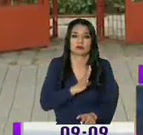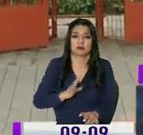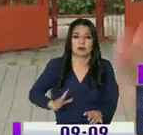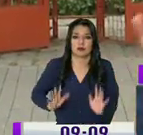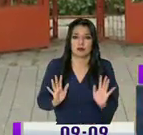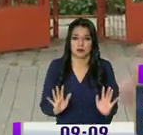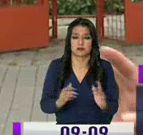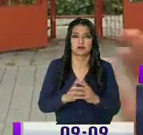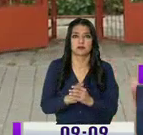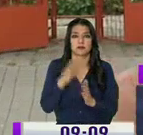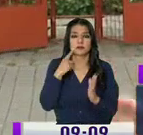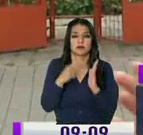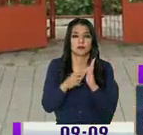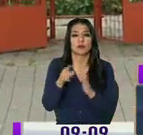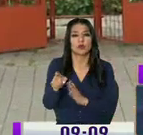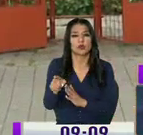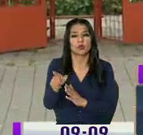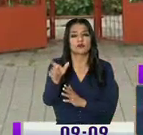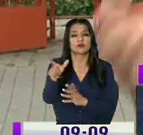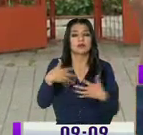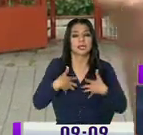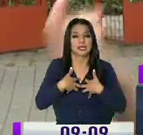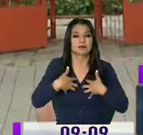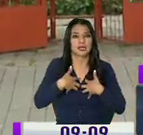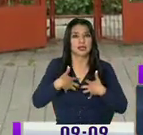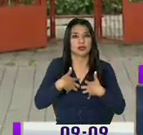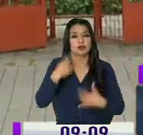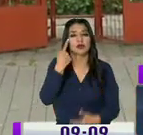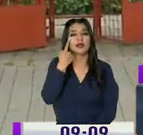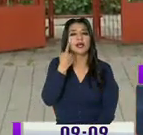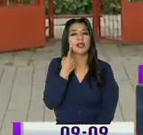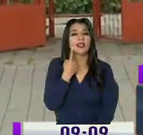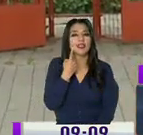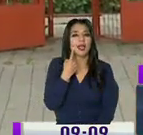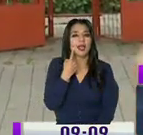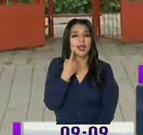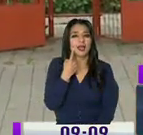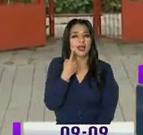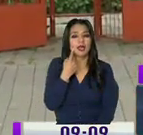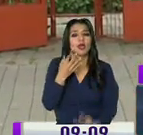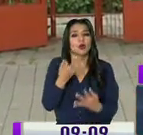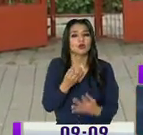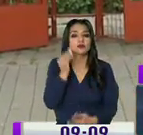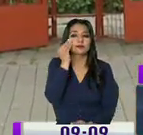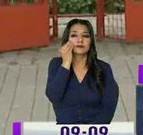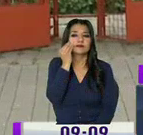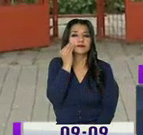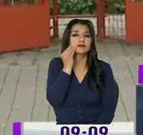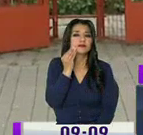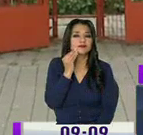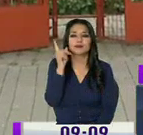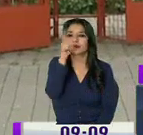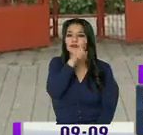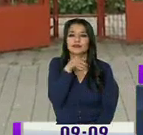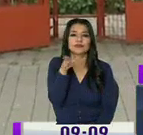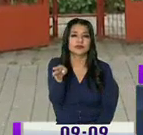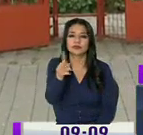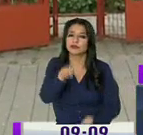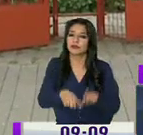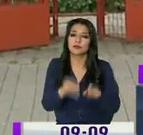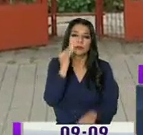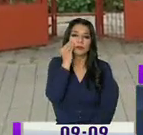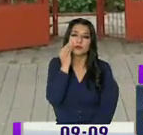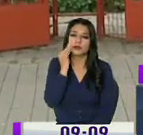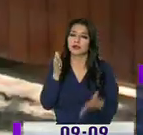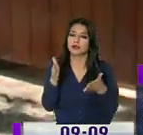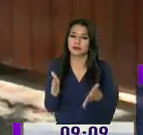por ejemplo, uno de nuestros pacientes que se lastimó la carita en uno de estos días y nosotros no podemos llegar allá para poder darle la